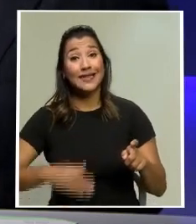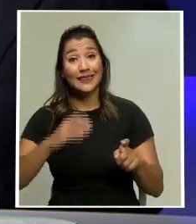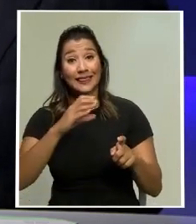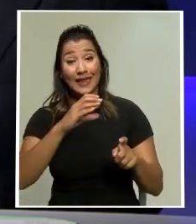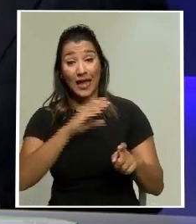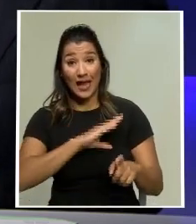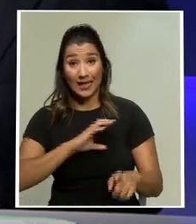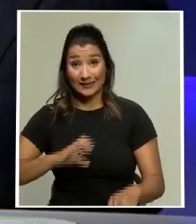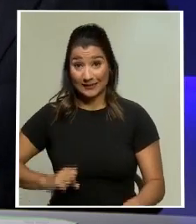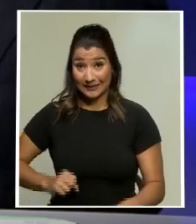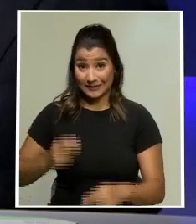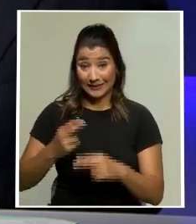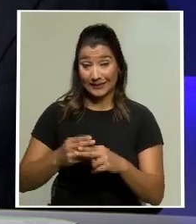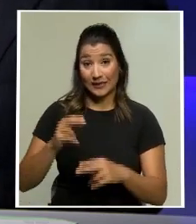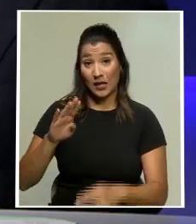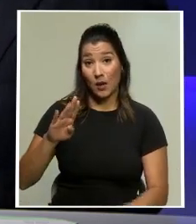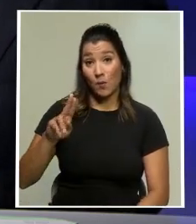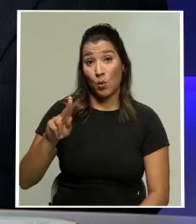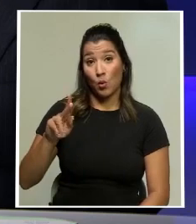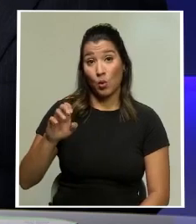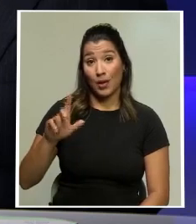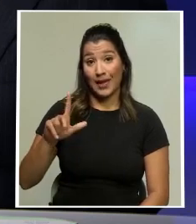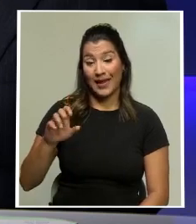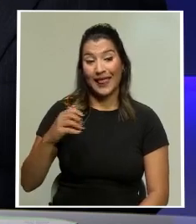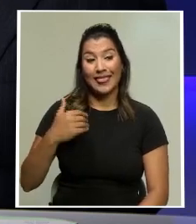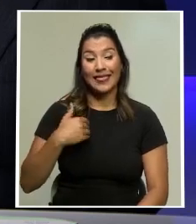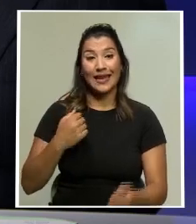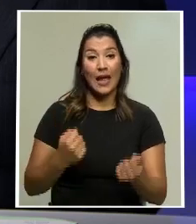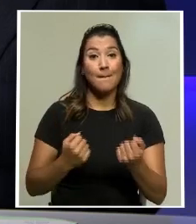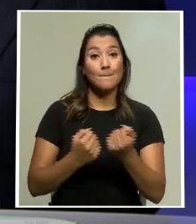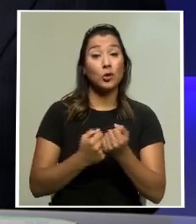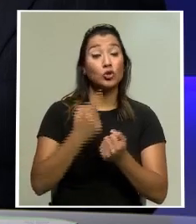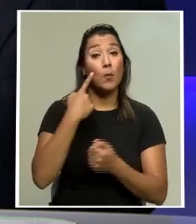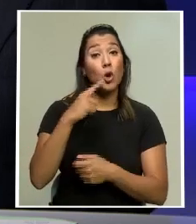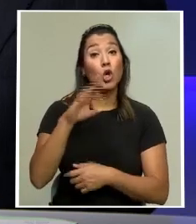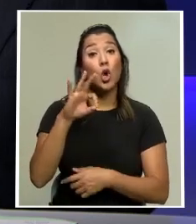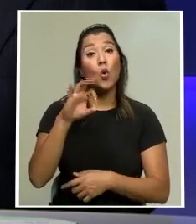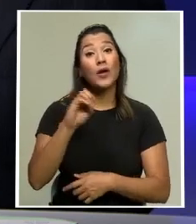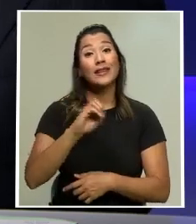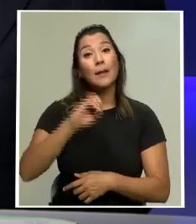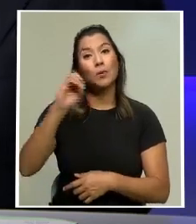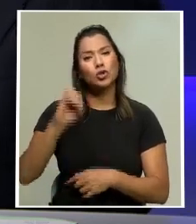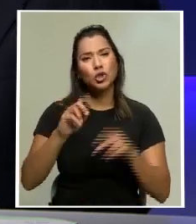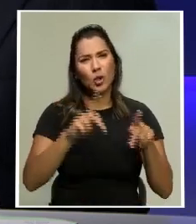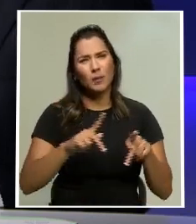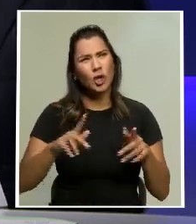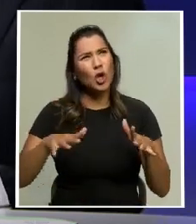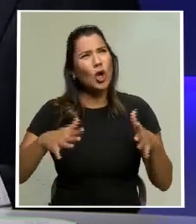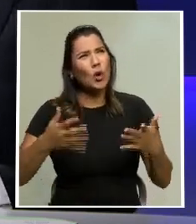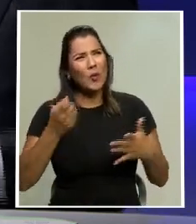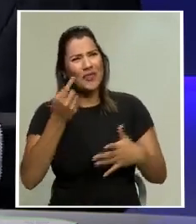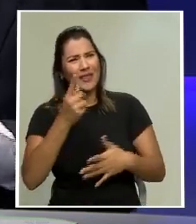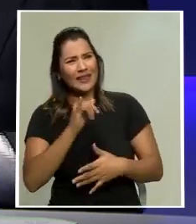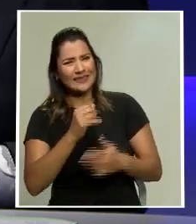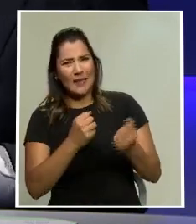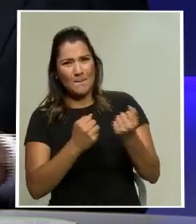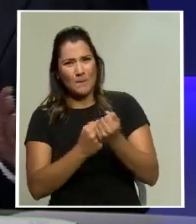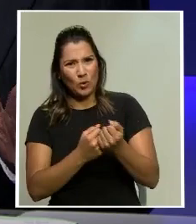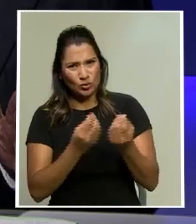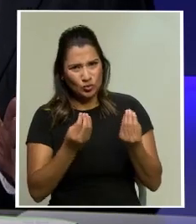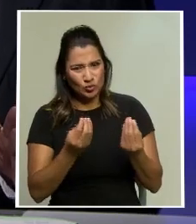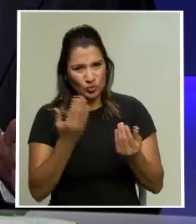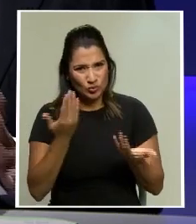tiene el apoyo de más del 90% de la población. ¿Cómo se explica ese apoyo tan amplio? En primer